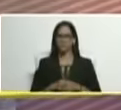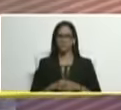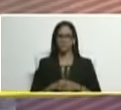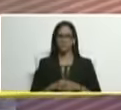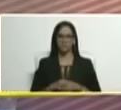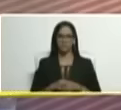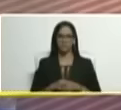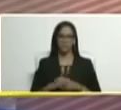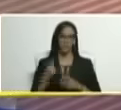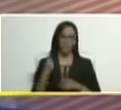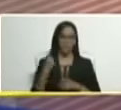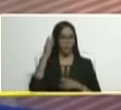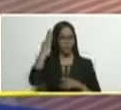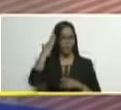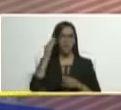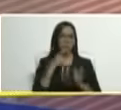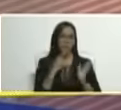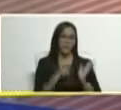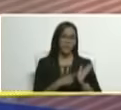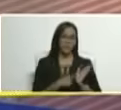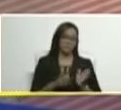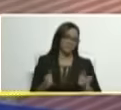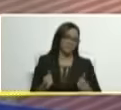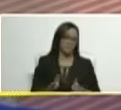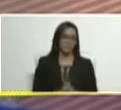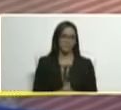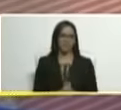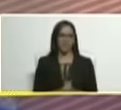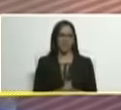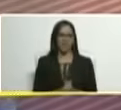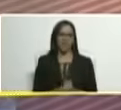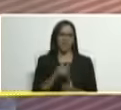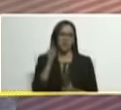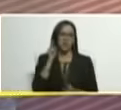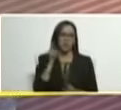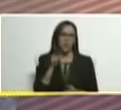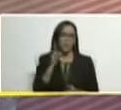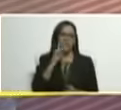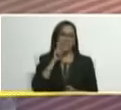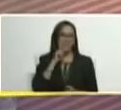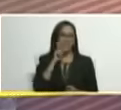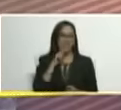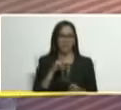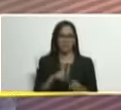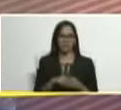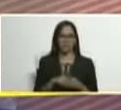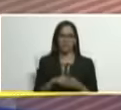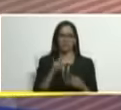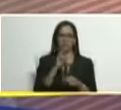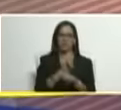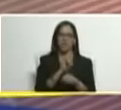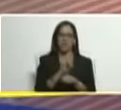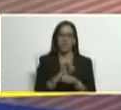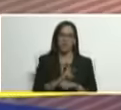Es lo único que ellos saben cumplir. Sus mentiras, su chantaje.